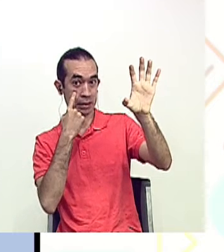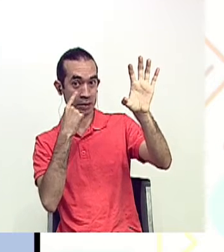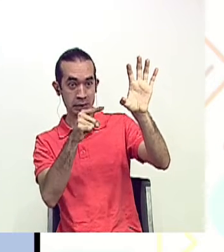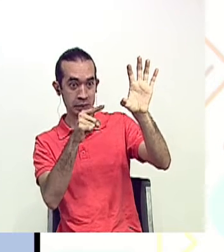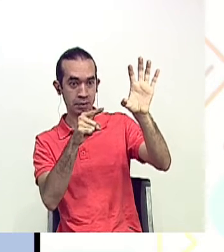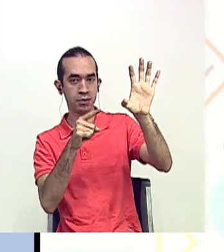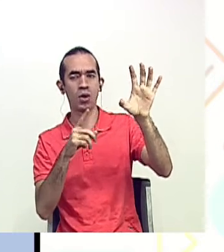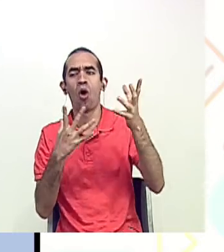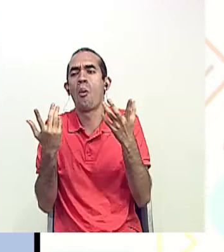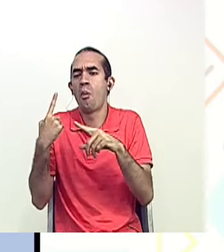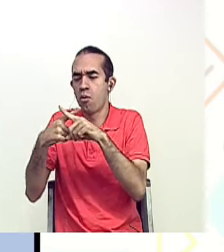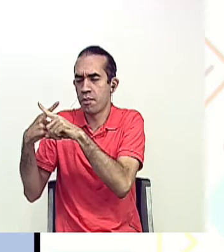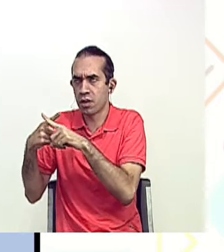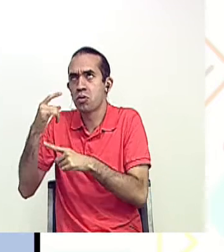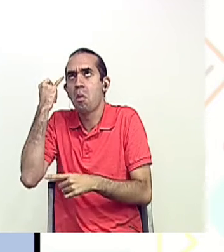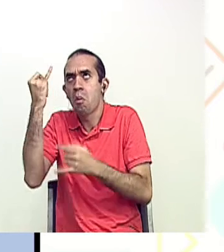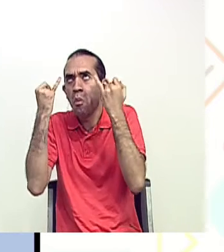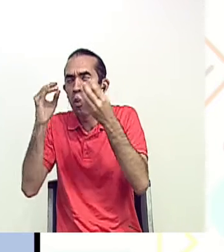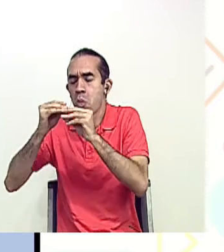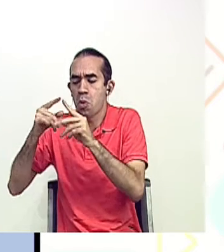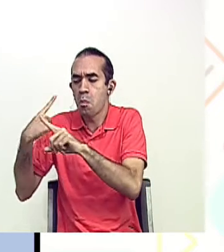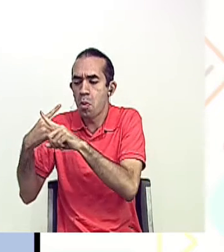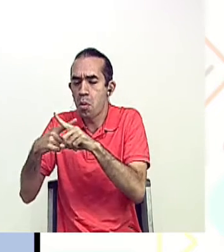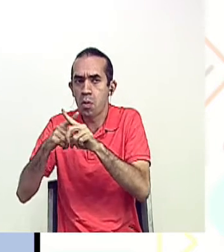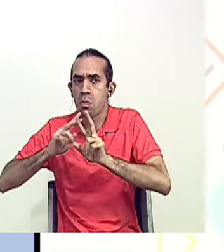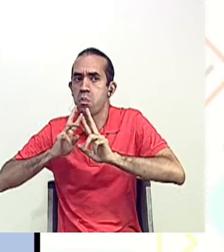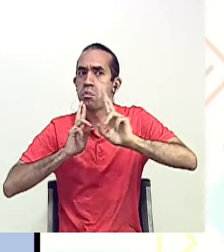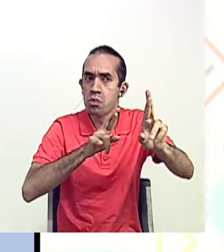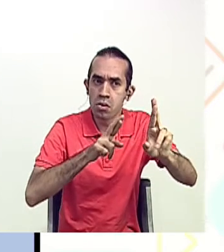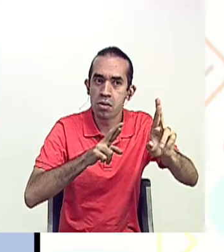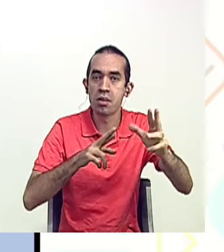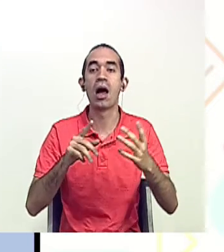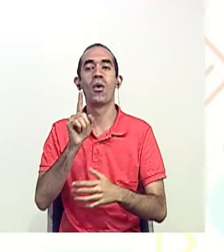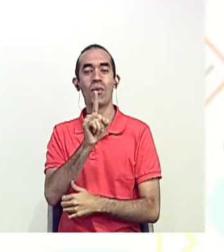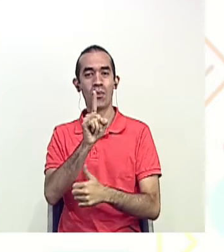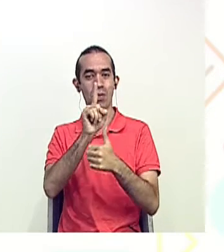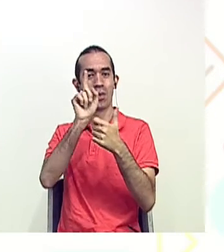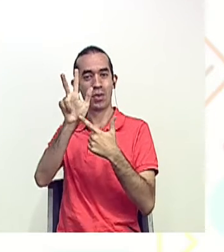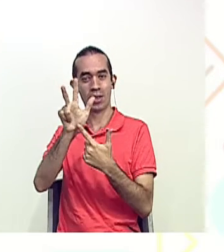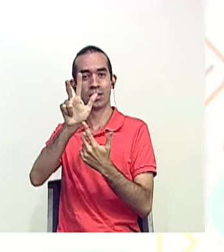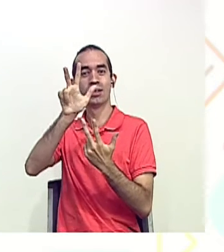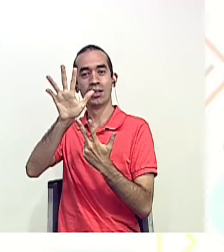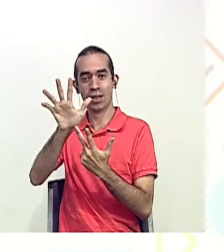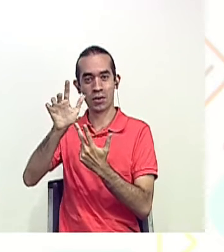15 corresponden a 1, 3, 5 y 15.